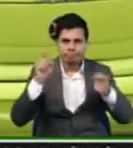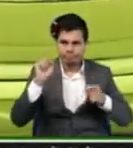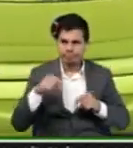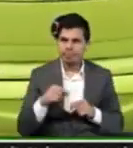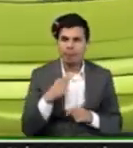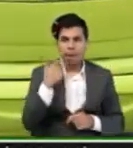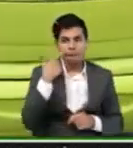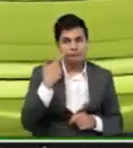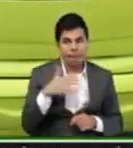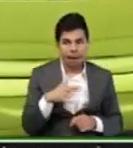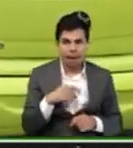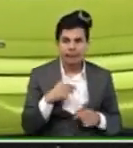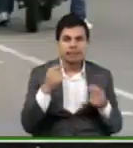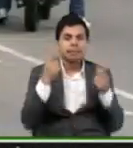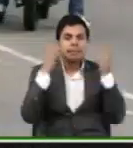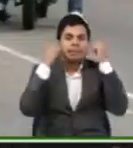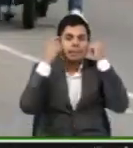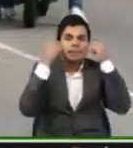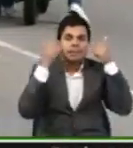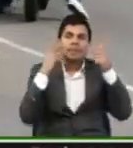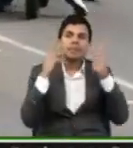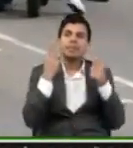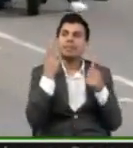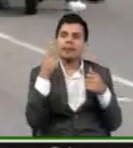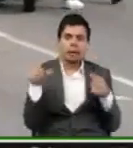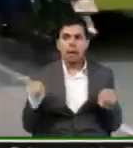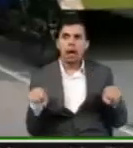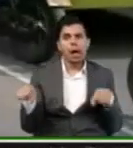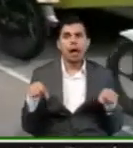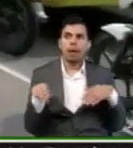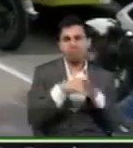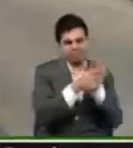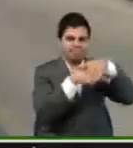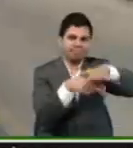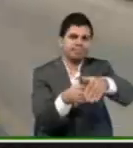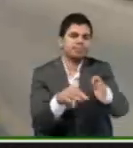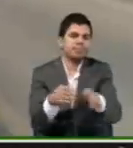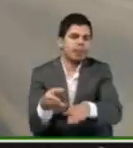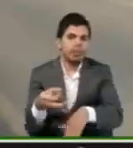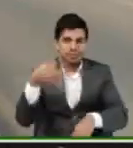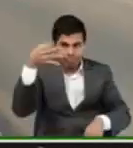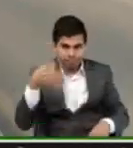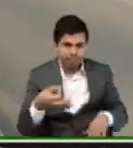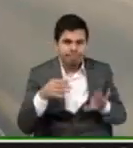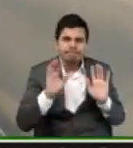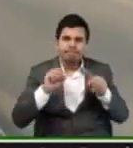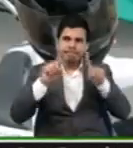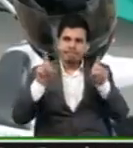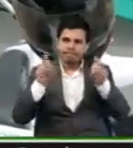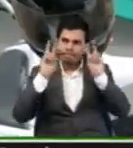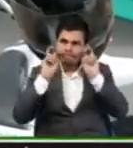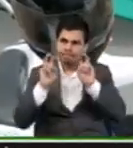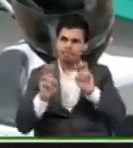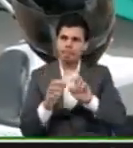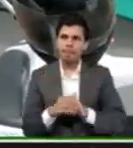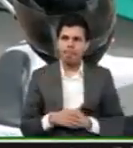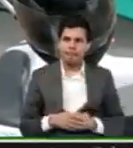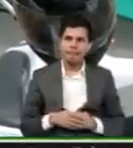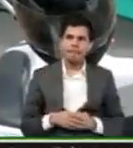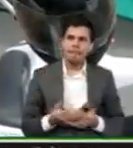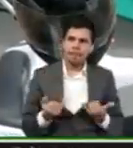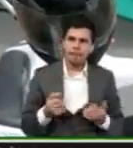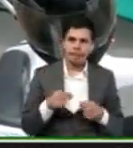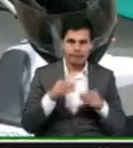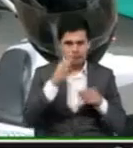presunta impericia al conducir habría causado la tragedia sin embargo las causas reales aún son materia de investigación Endo las